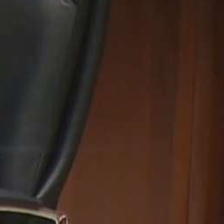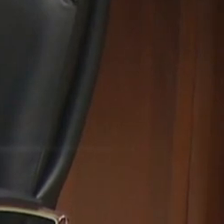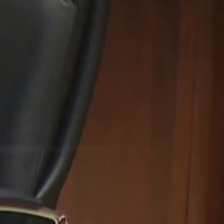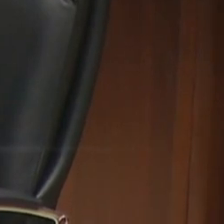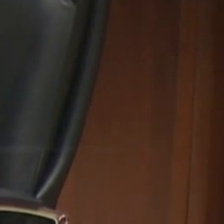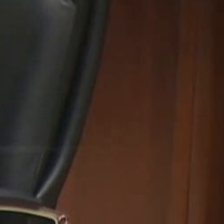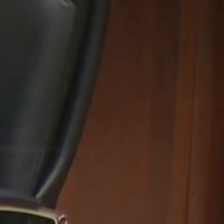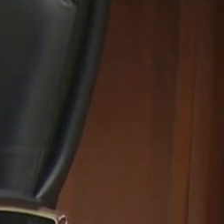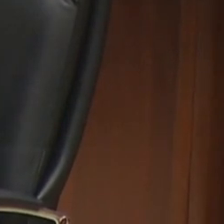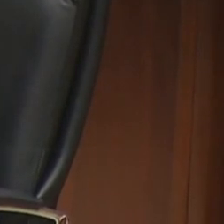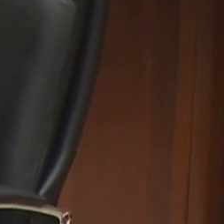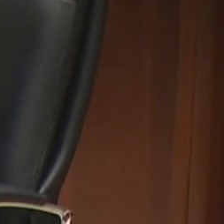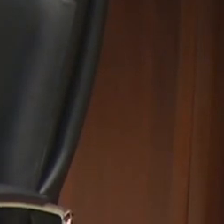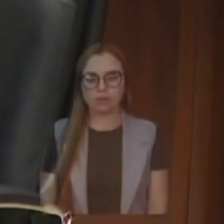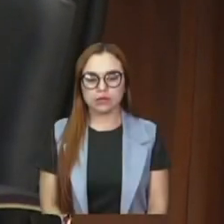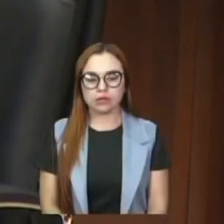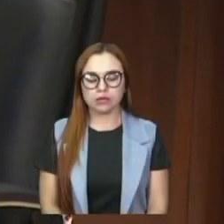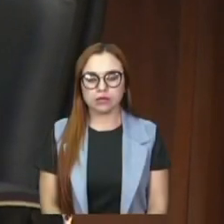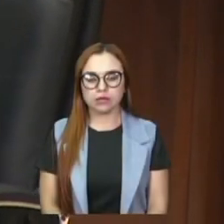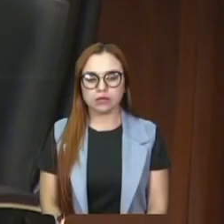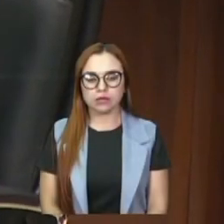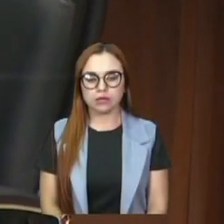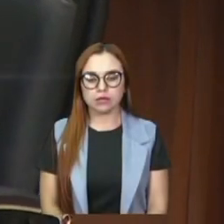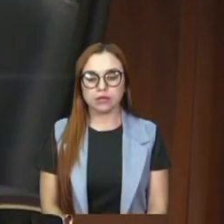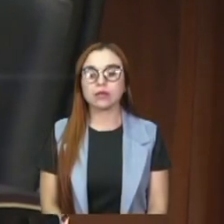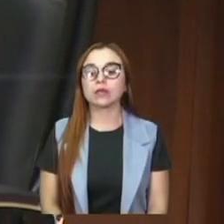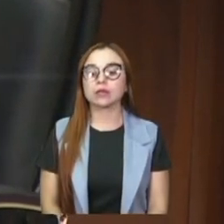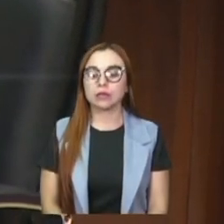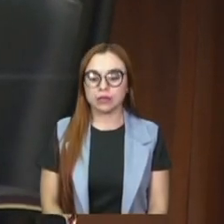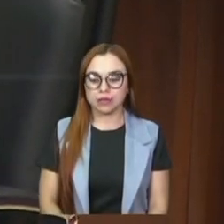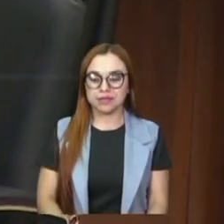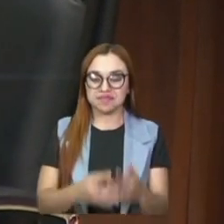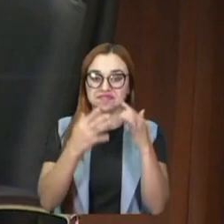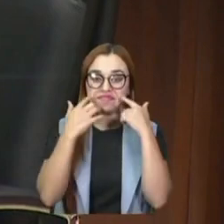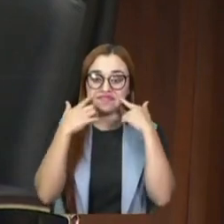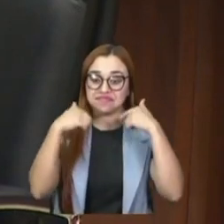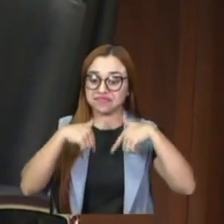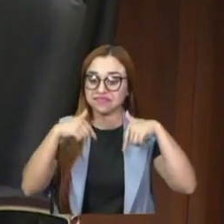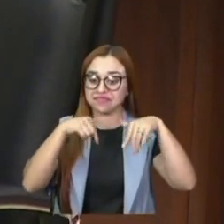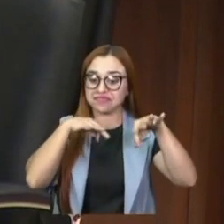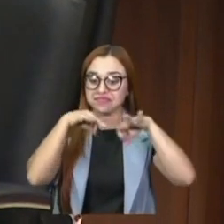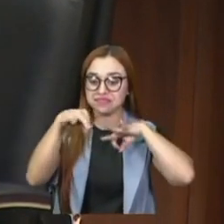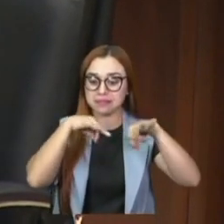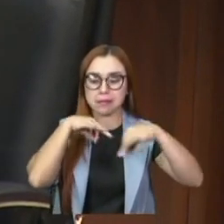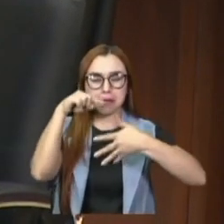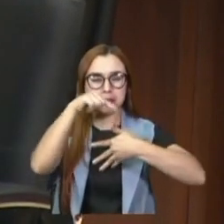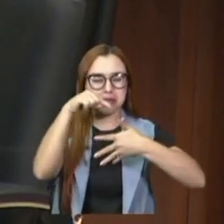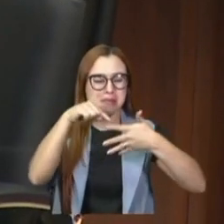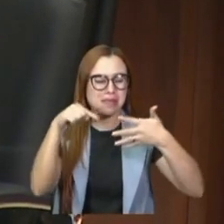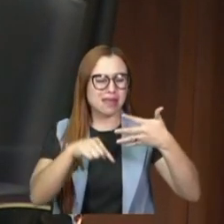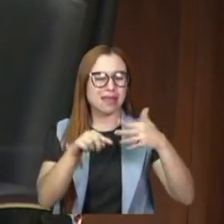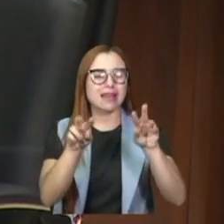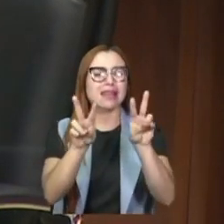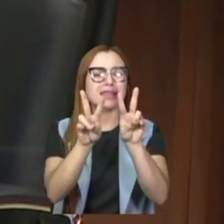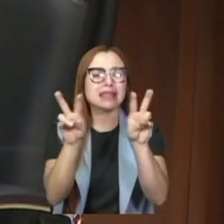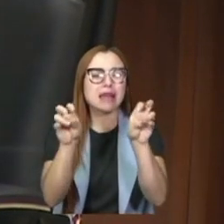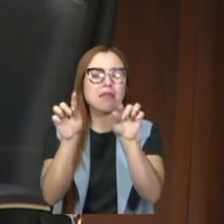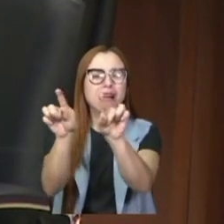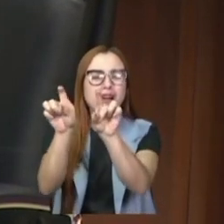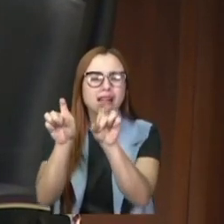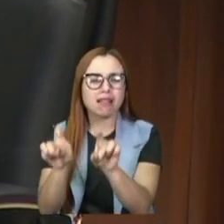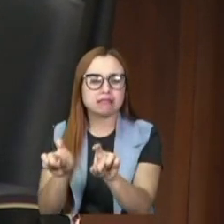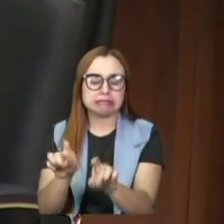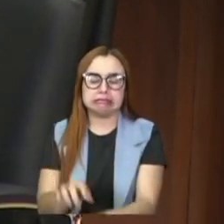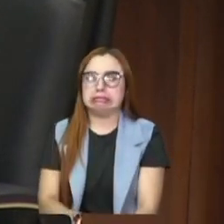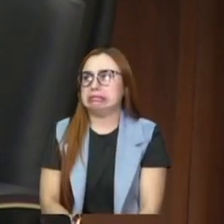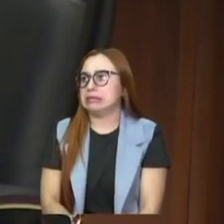sistema educativo hasta la infraestructura de educación, ningún avance. De los